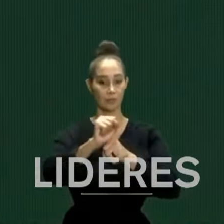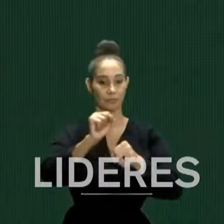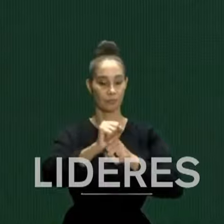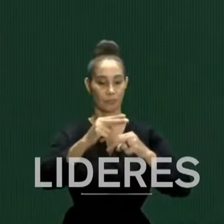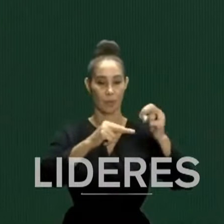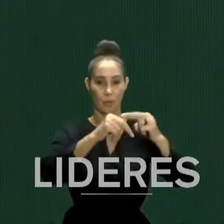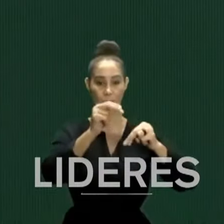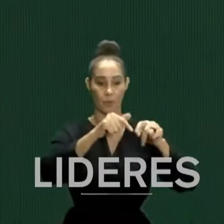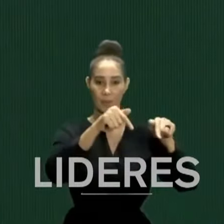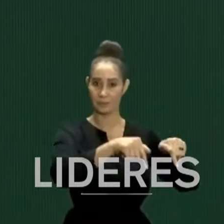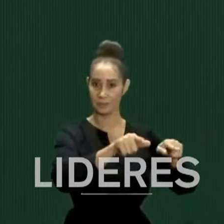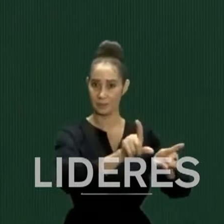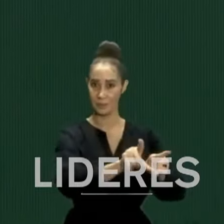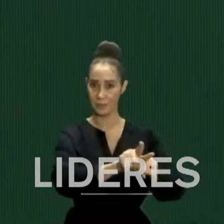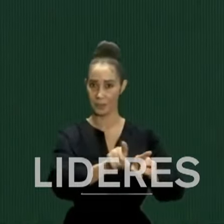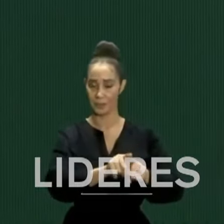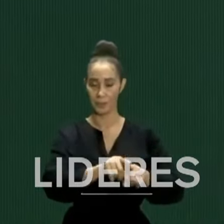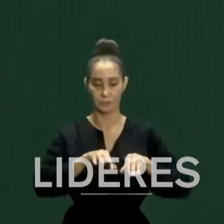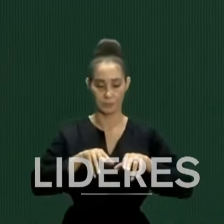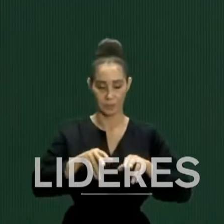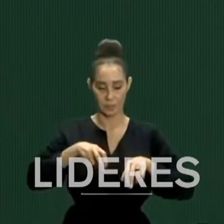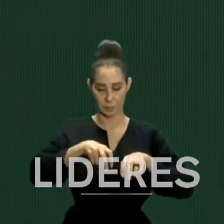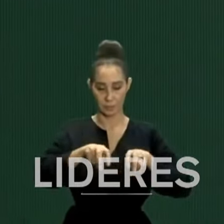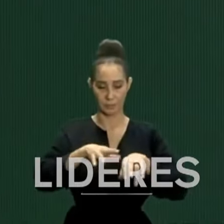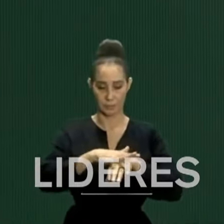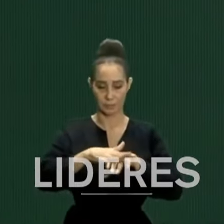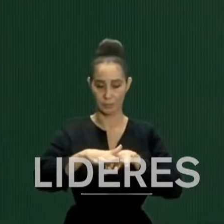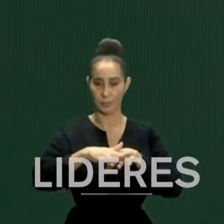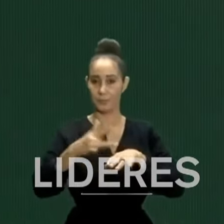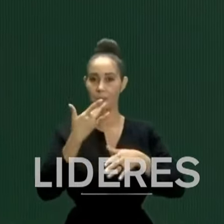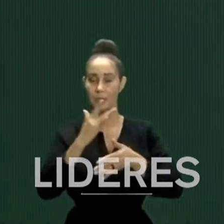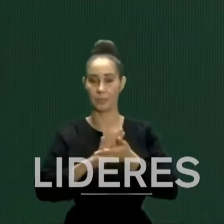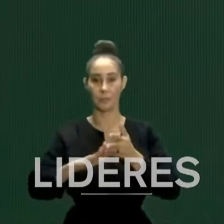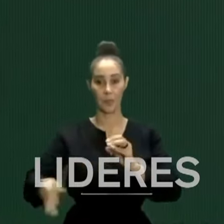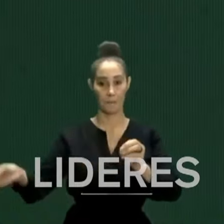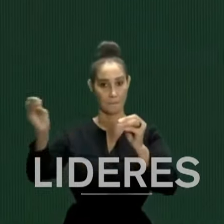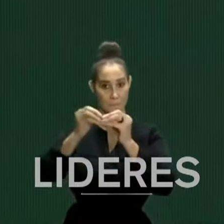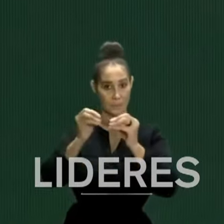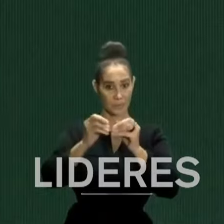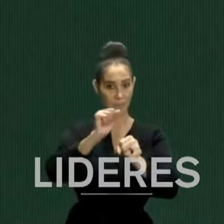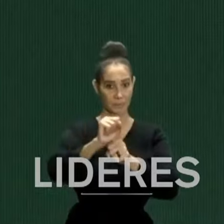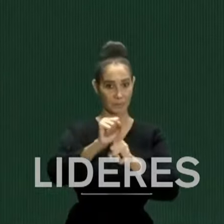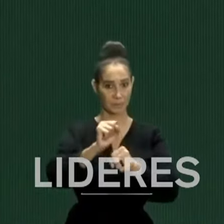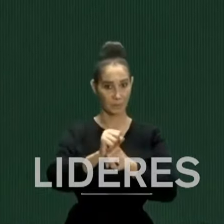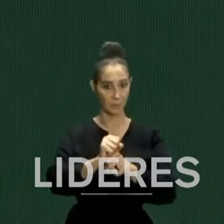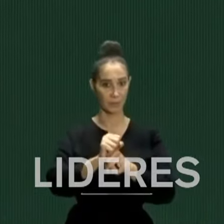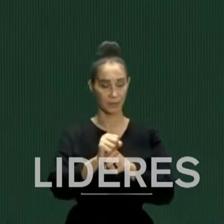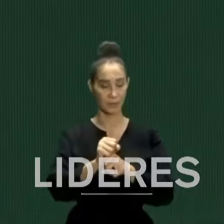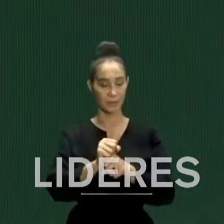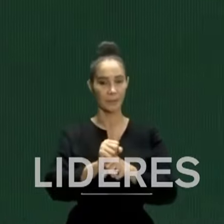Públicas estuvo aquí con nosotros asfaltando todo el sector, porque más allá de esta obra,